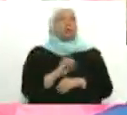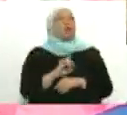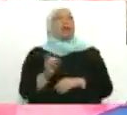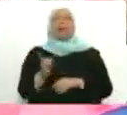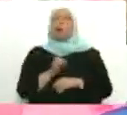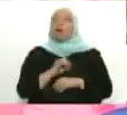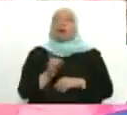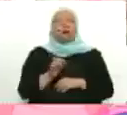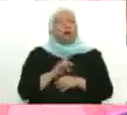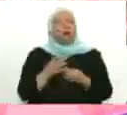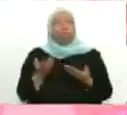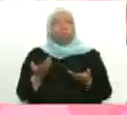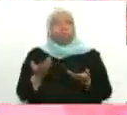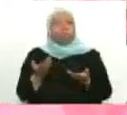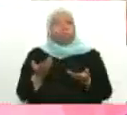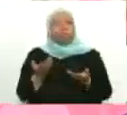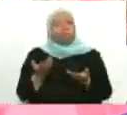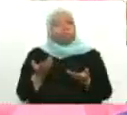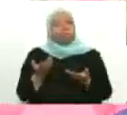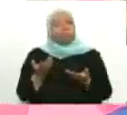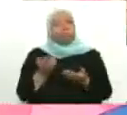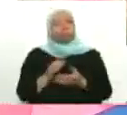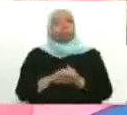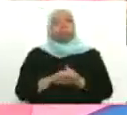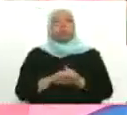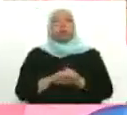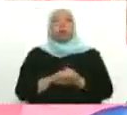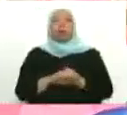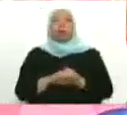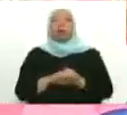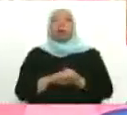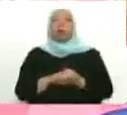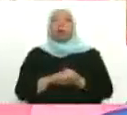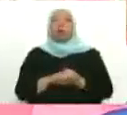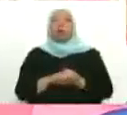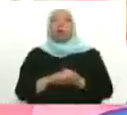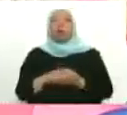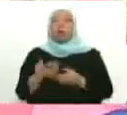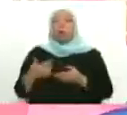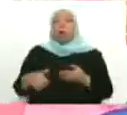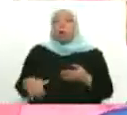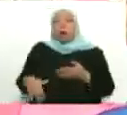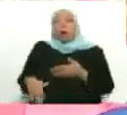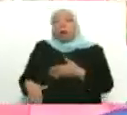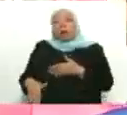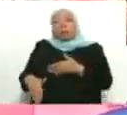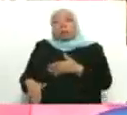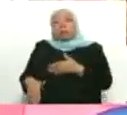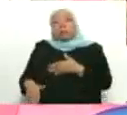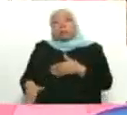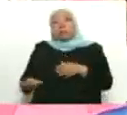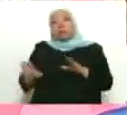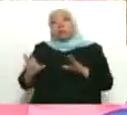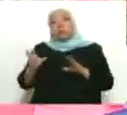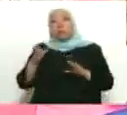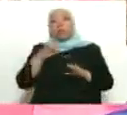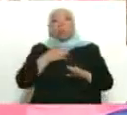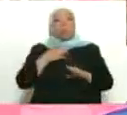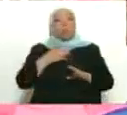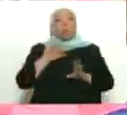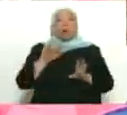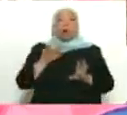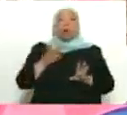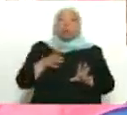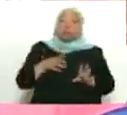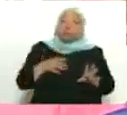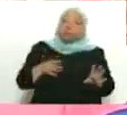Dale ya. Porque yo lo tengo, mi vida, yo lo tengo, pero no me lo puedo meter en el bolsillo, ¿ves? Gracias, mi vida.